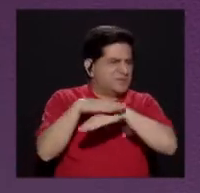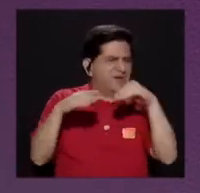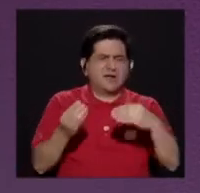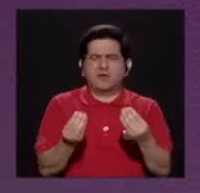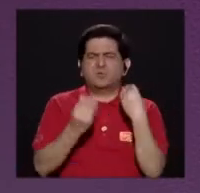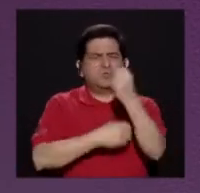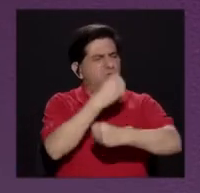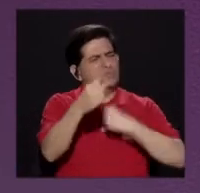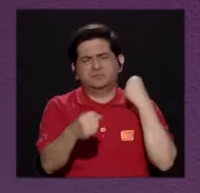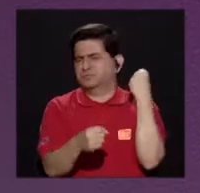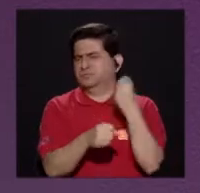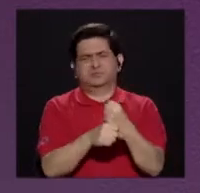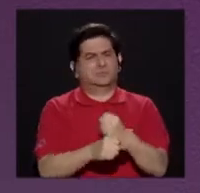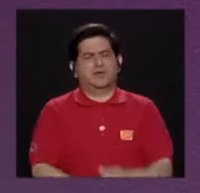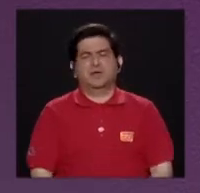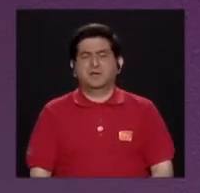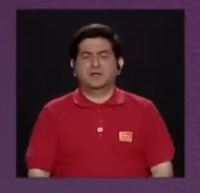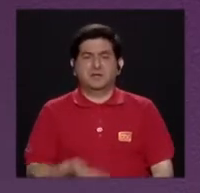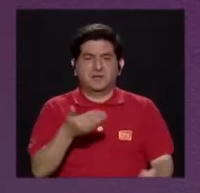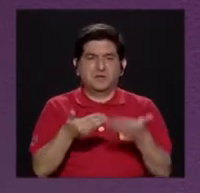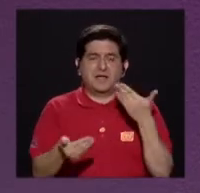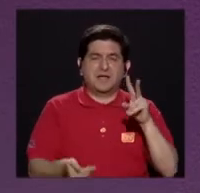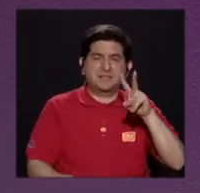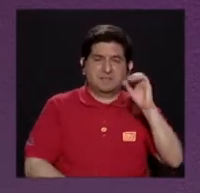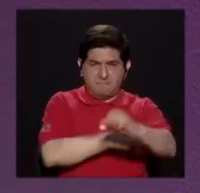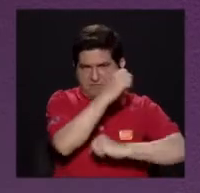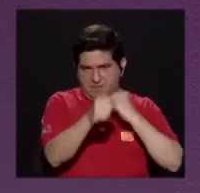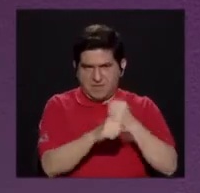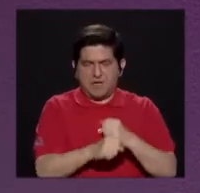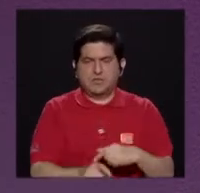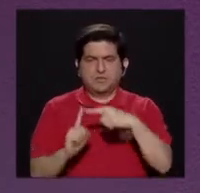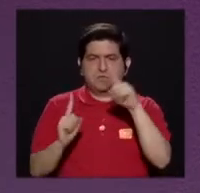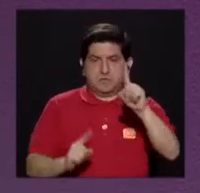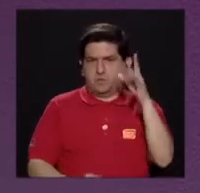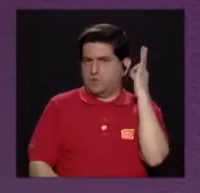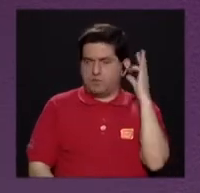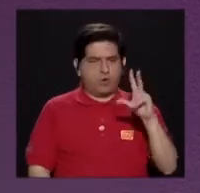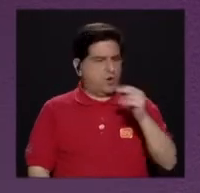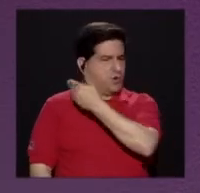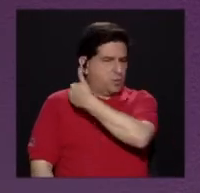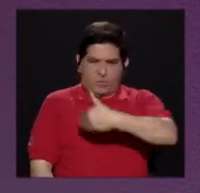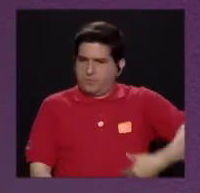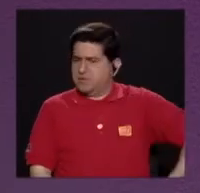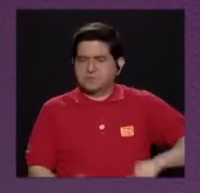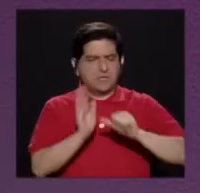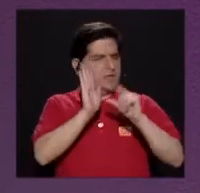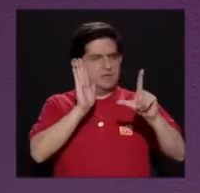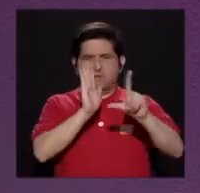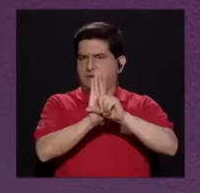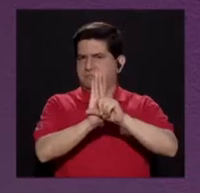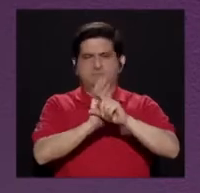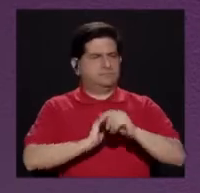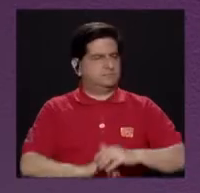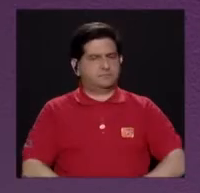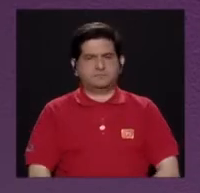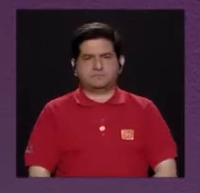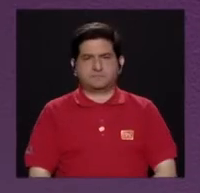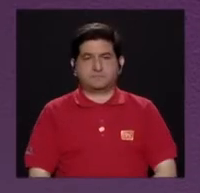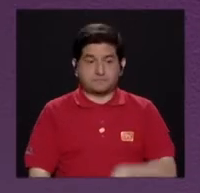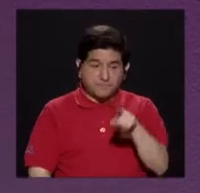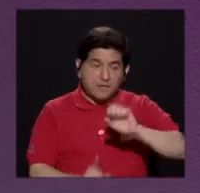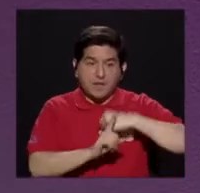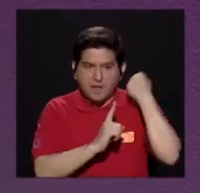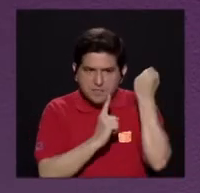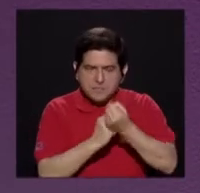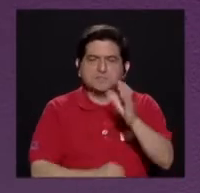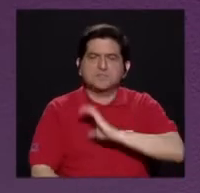muchísimos años. Van casi dos décadas desde que una mujer no es presidenta de la Asamblea Legislativa. Entonces eso tuvo